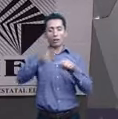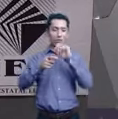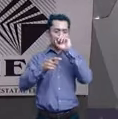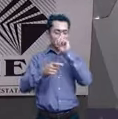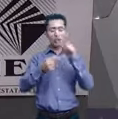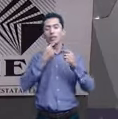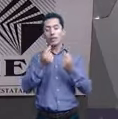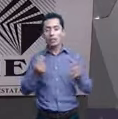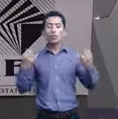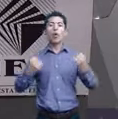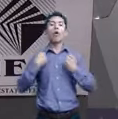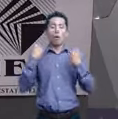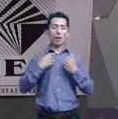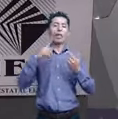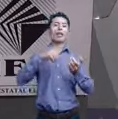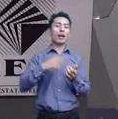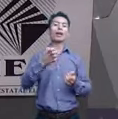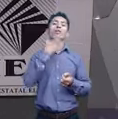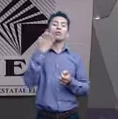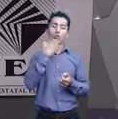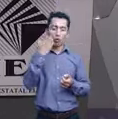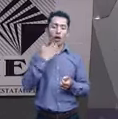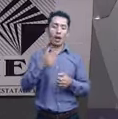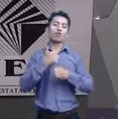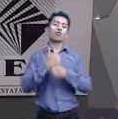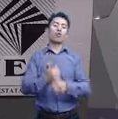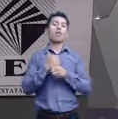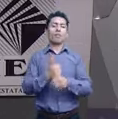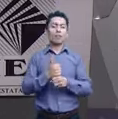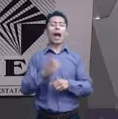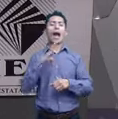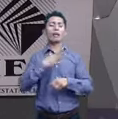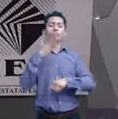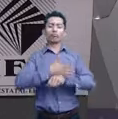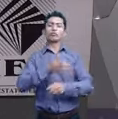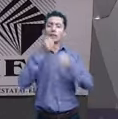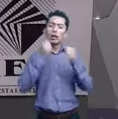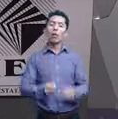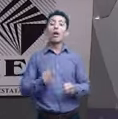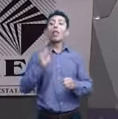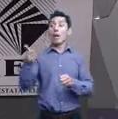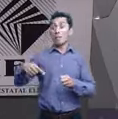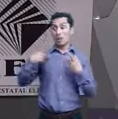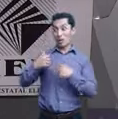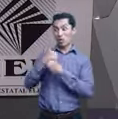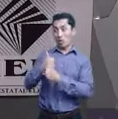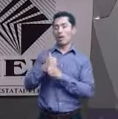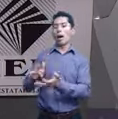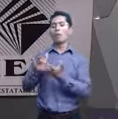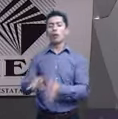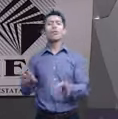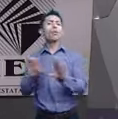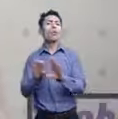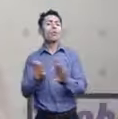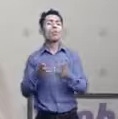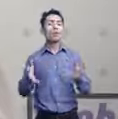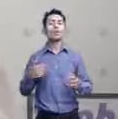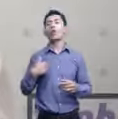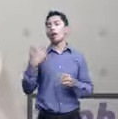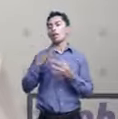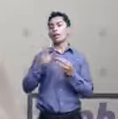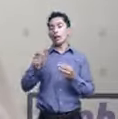y jóvenes en las instituciones educativas sean castigadas y que las víctimas sean apoyadas? Ya lo